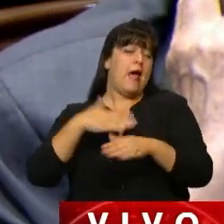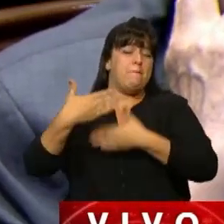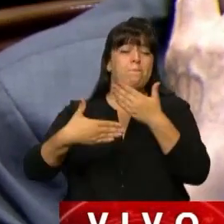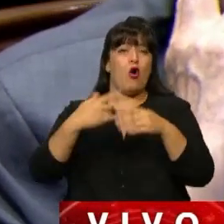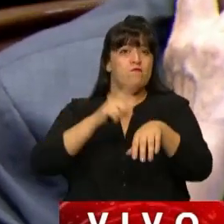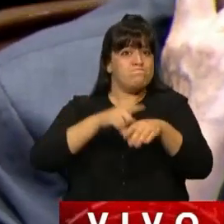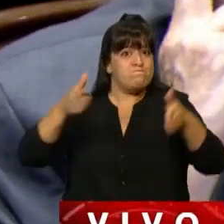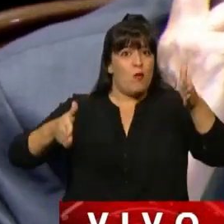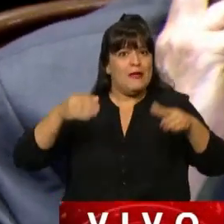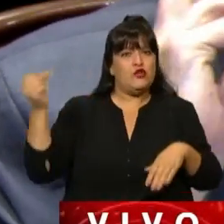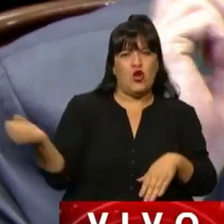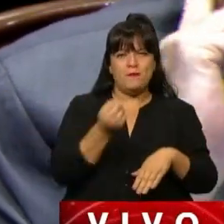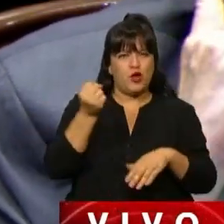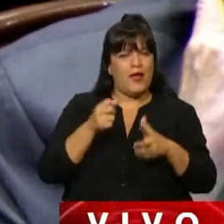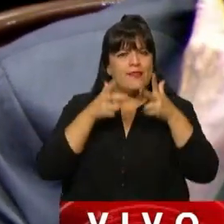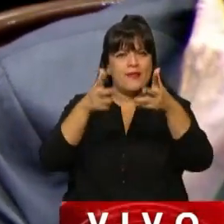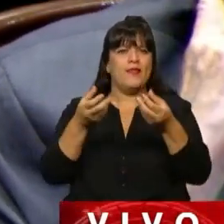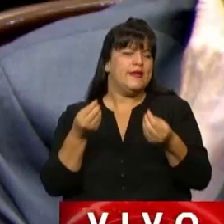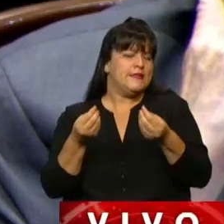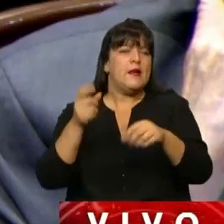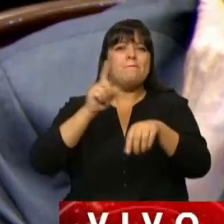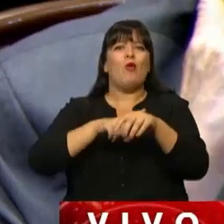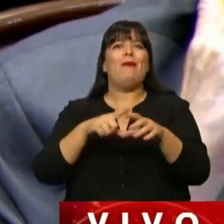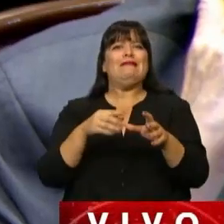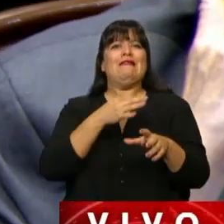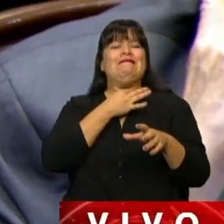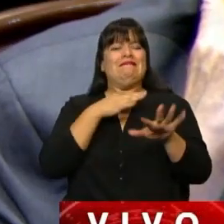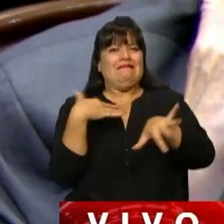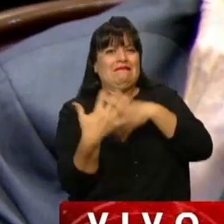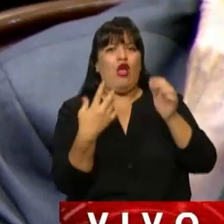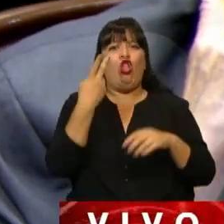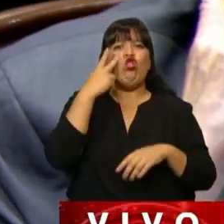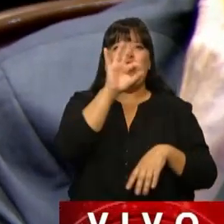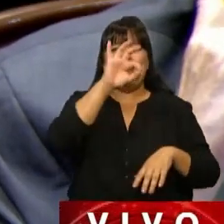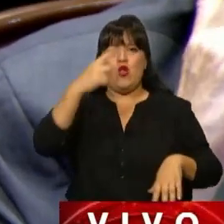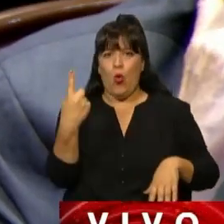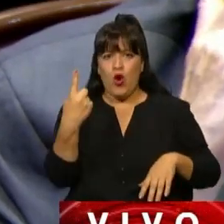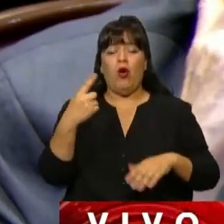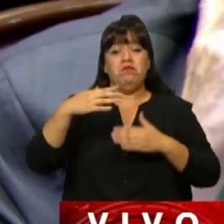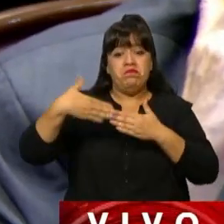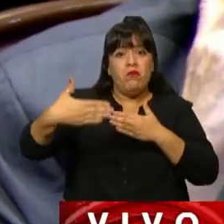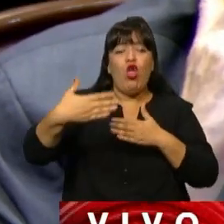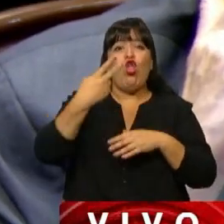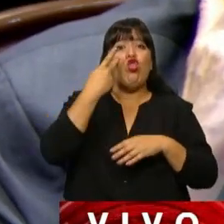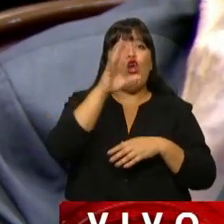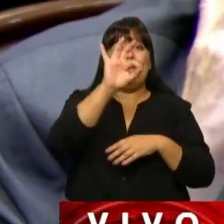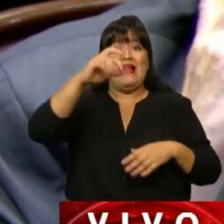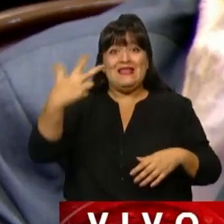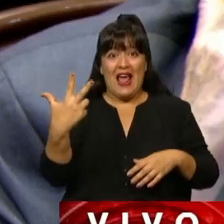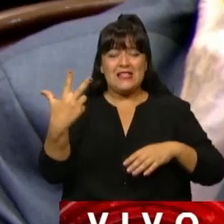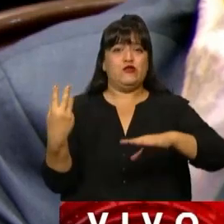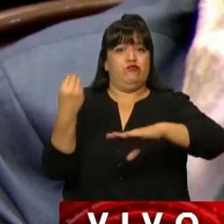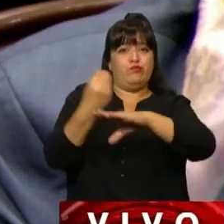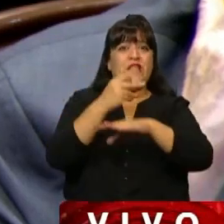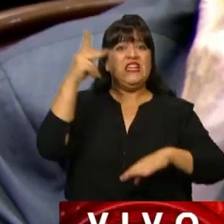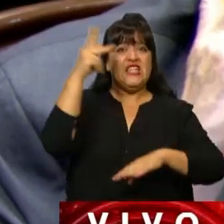relevante, cuando después de la crisis del 2001, en 2003, accede al gobierno